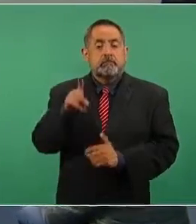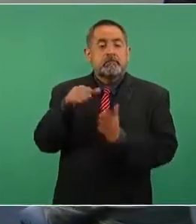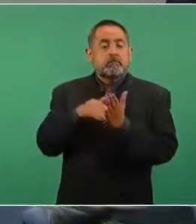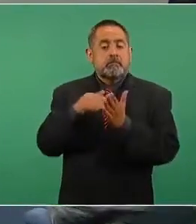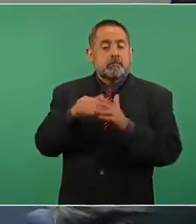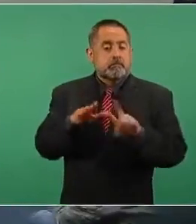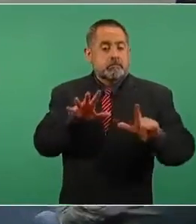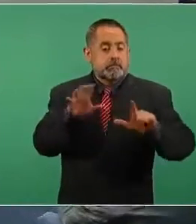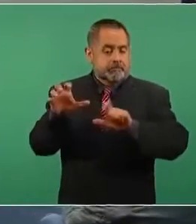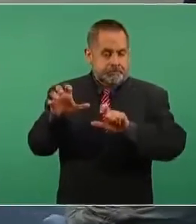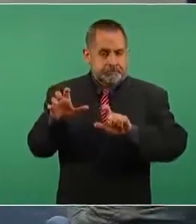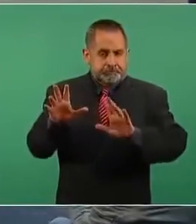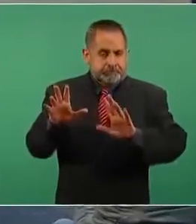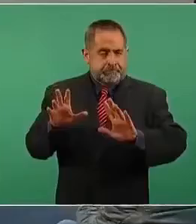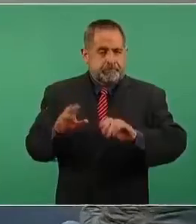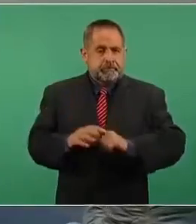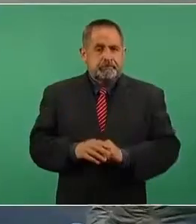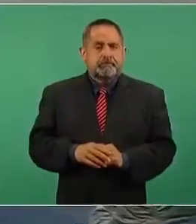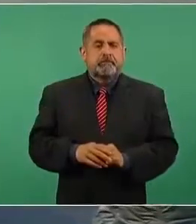$1.705.000